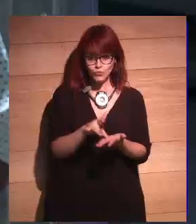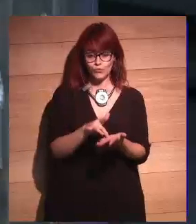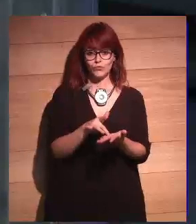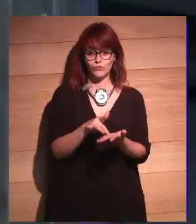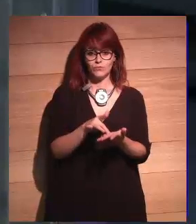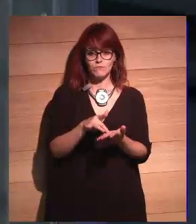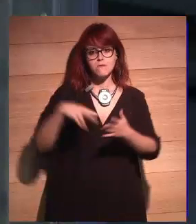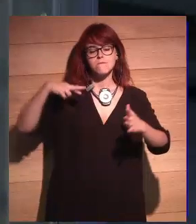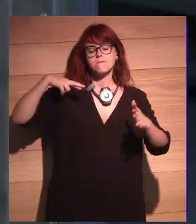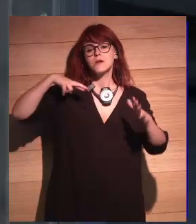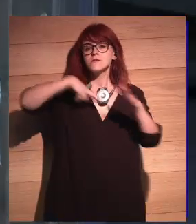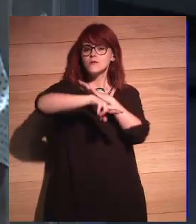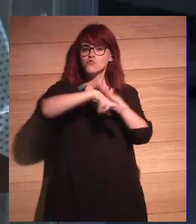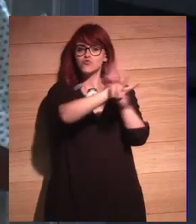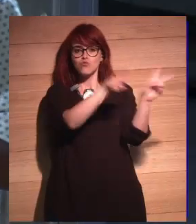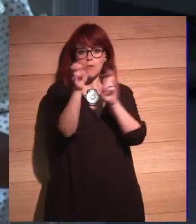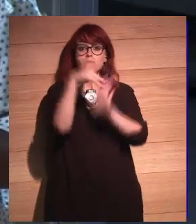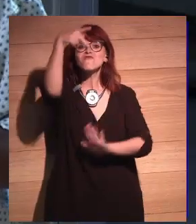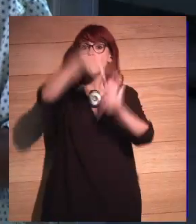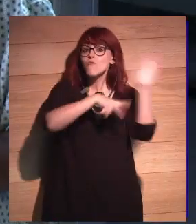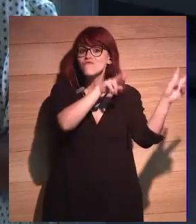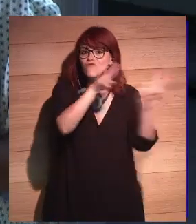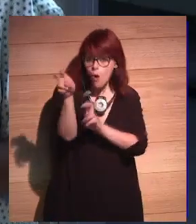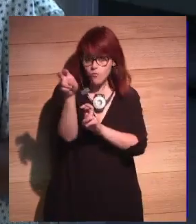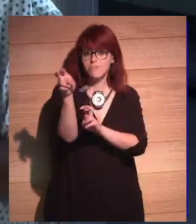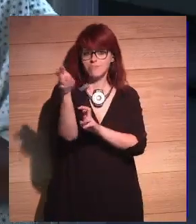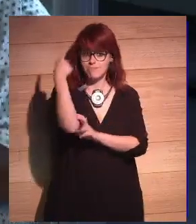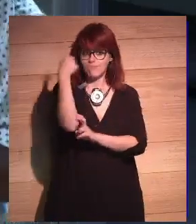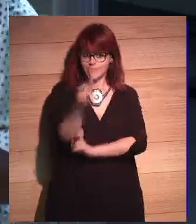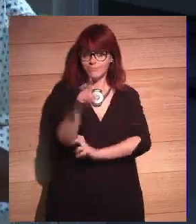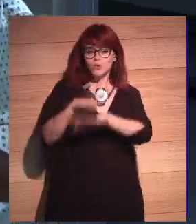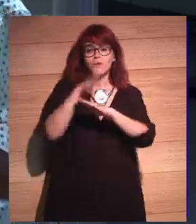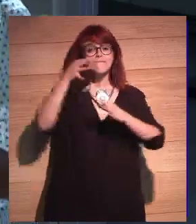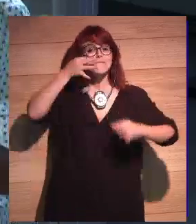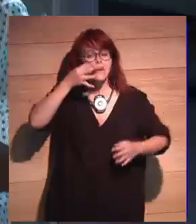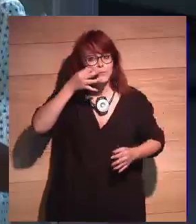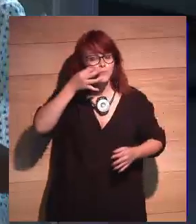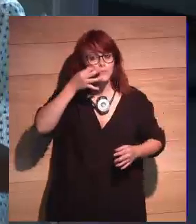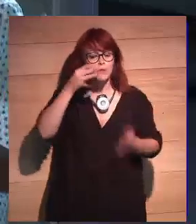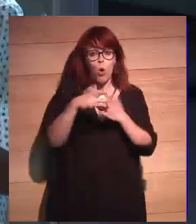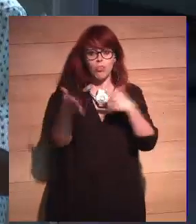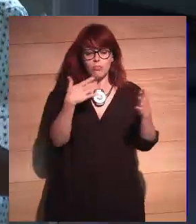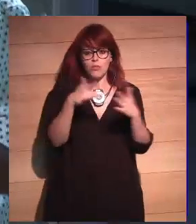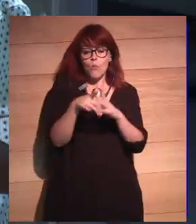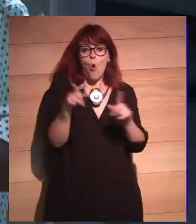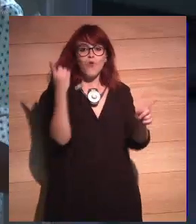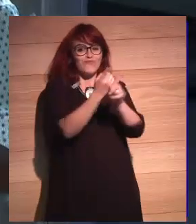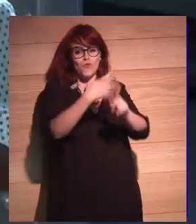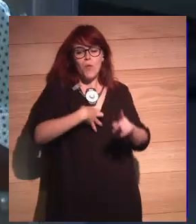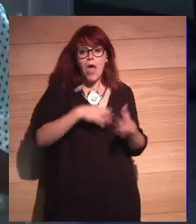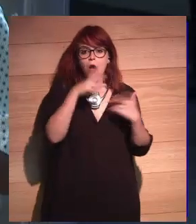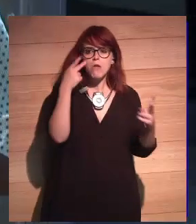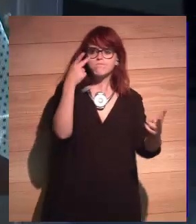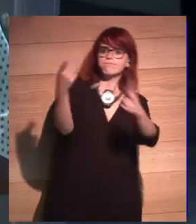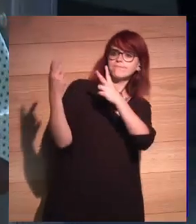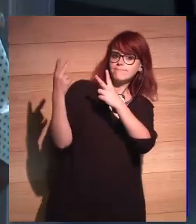este es un nuevo medio y tenemos nuevas normas. Y, bueno, esto es algo que no tiene discusión y estamos empezando a echar la vista